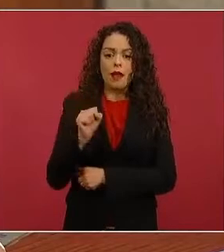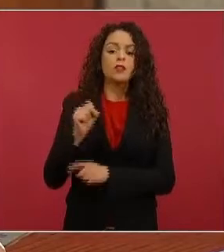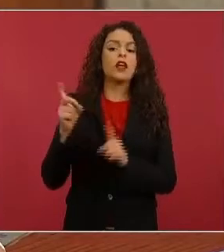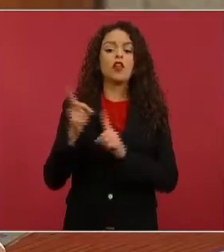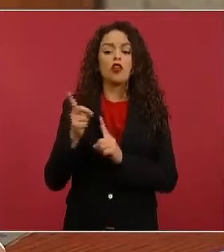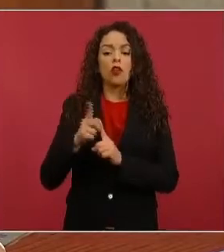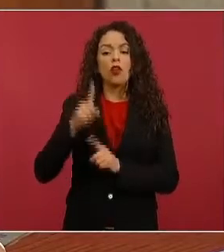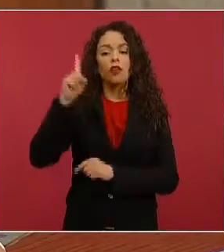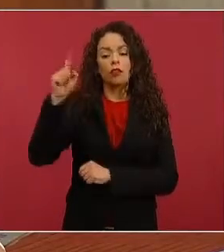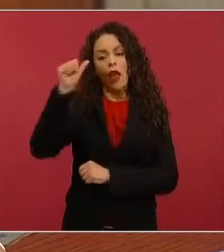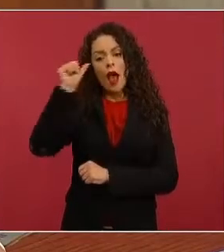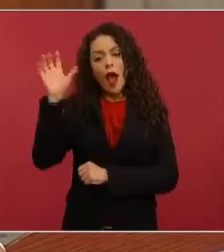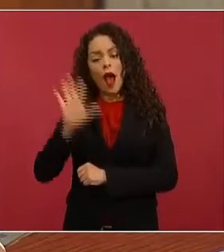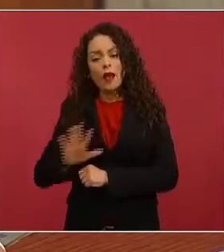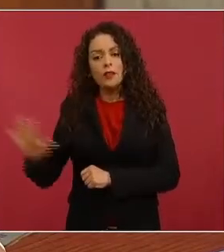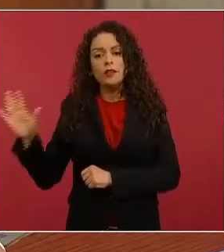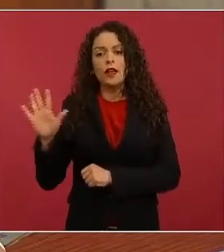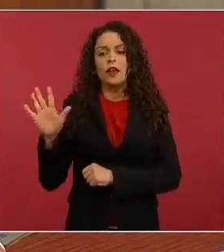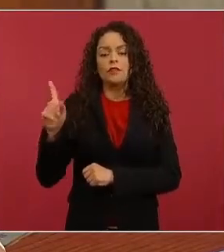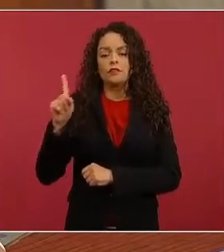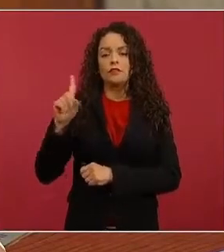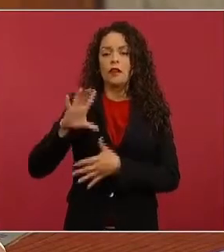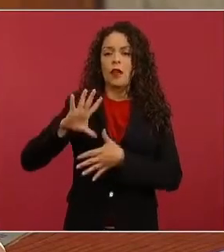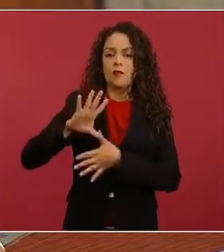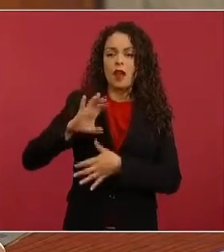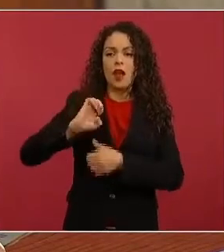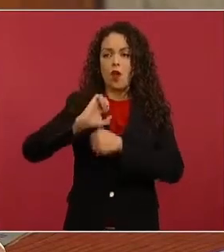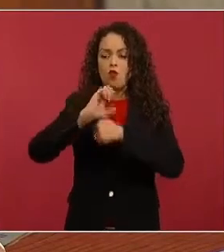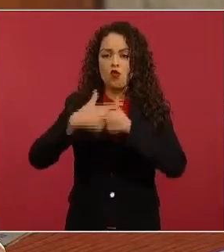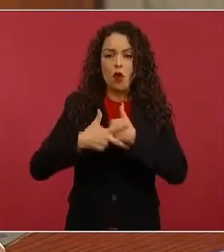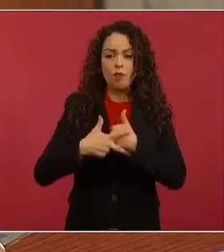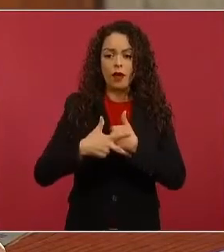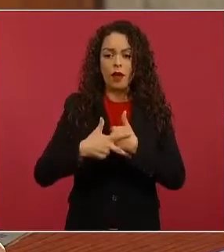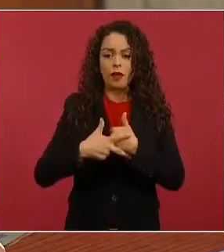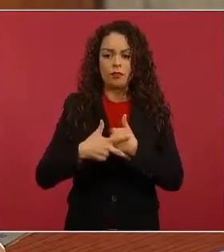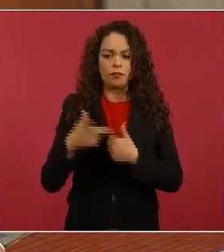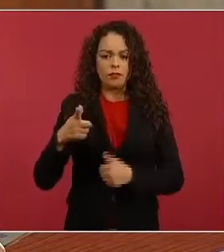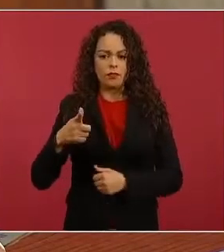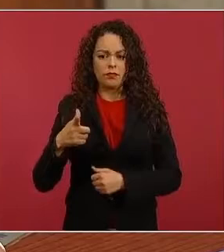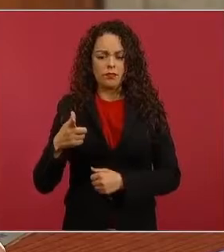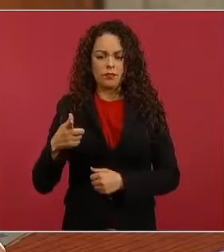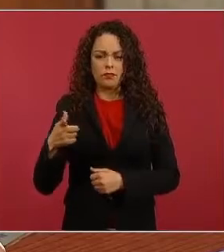Asia, América y Europa. Las empresas interesadas